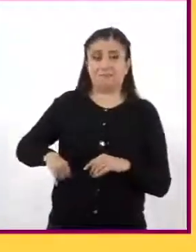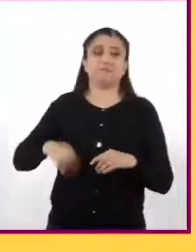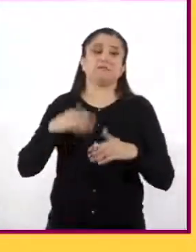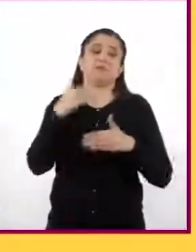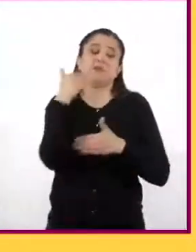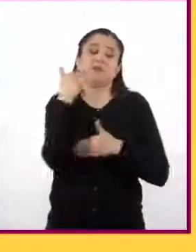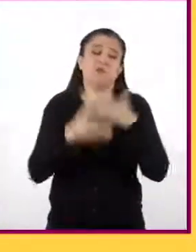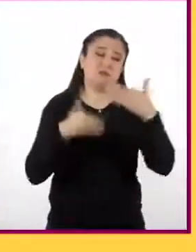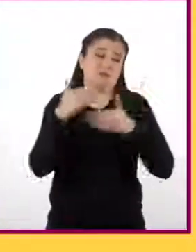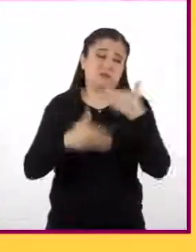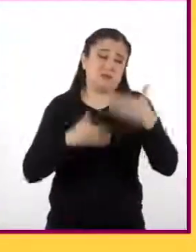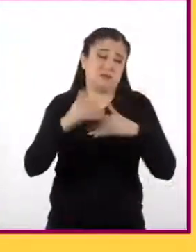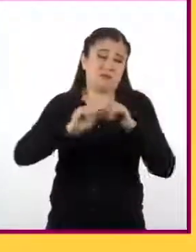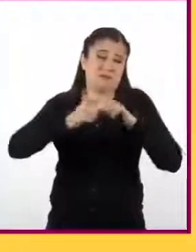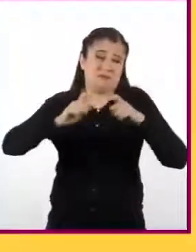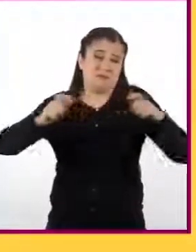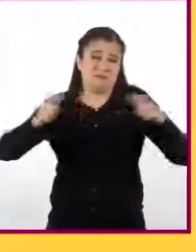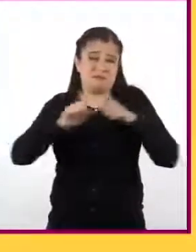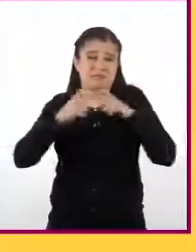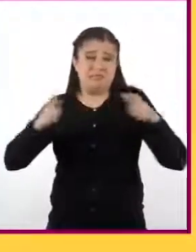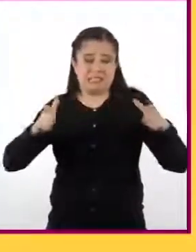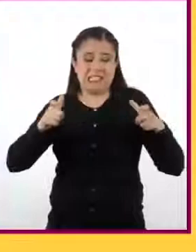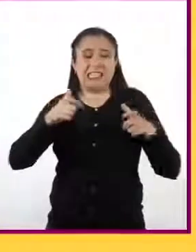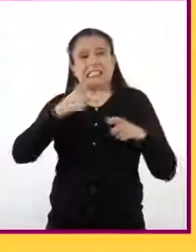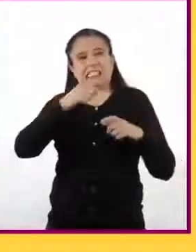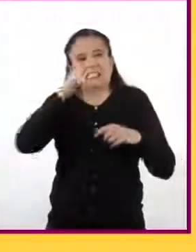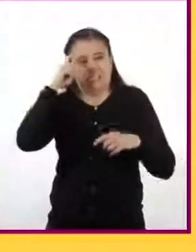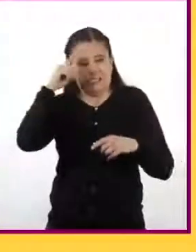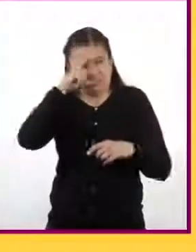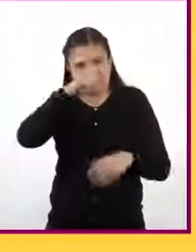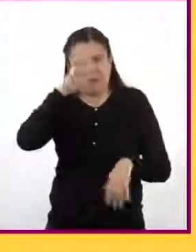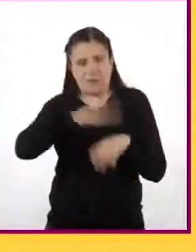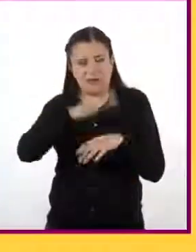las sociedades fueron creciendo, se complicó cada vez más